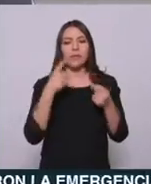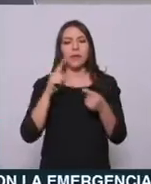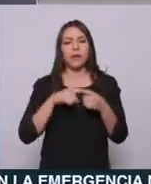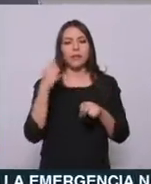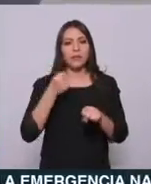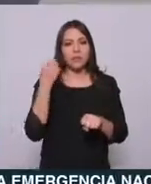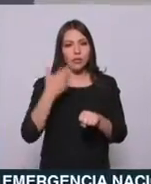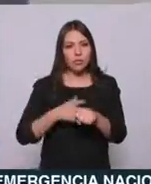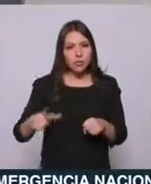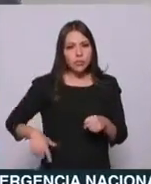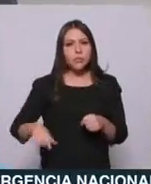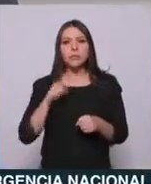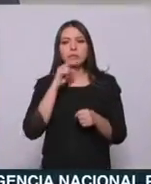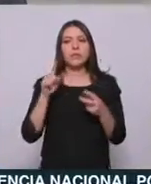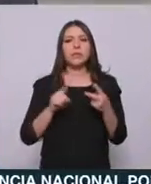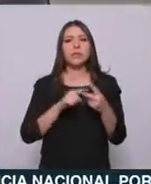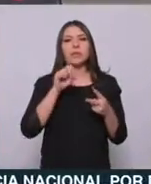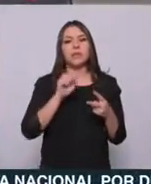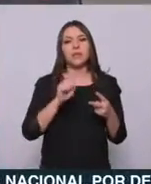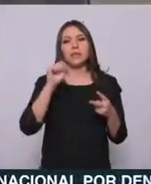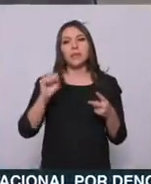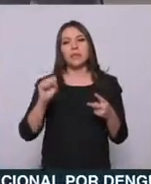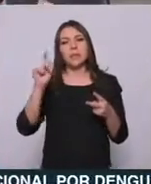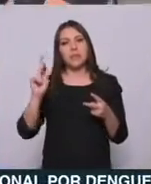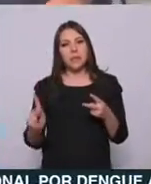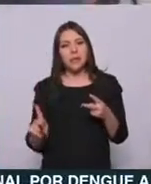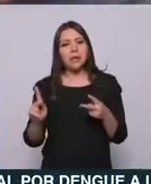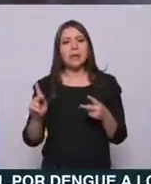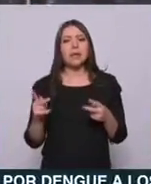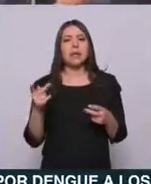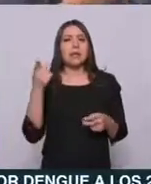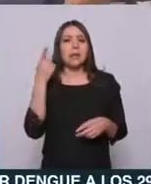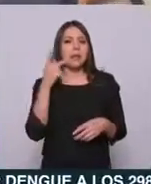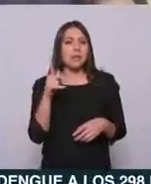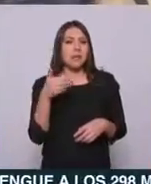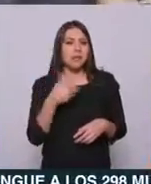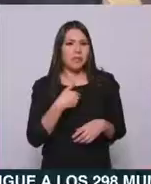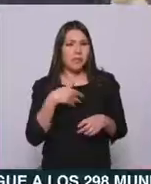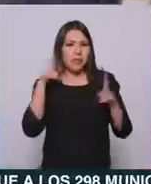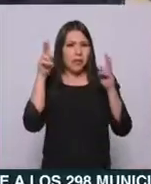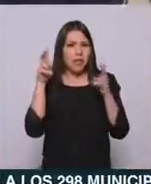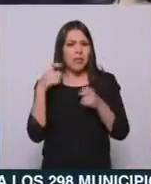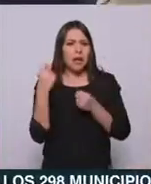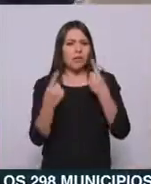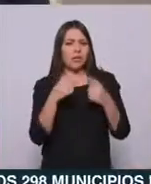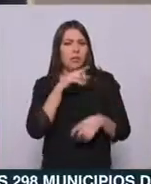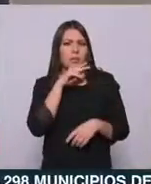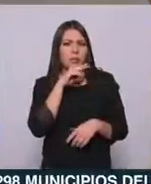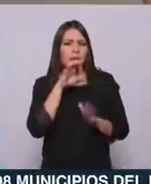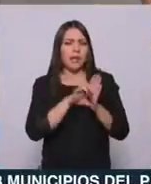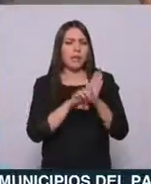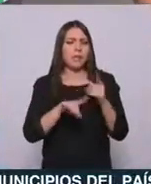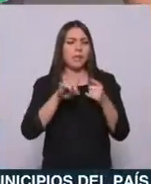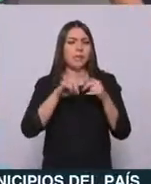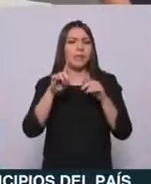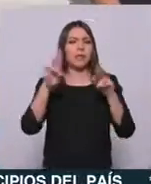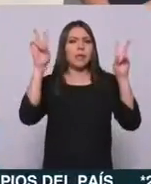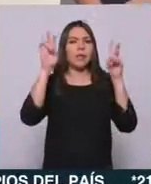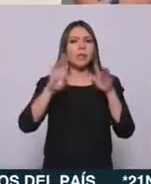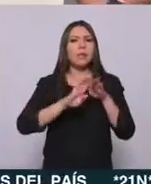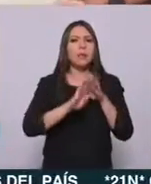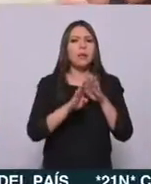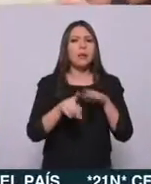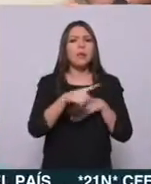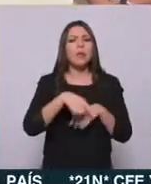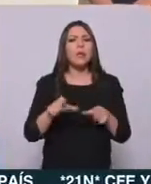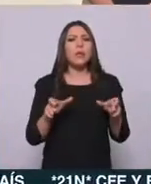como de la Secretaría de Seguridad Pública, y a mí pues hay varios temas que inquietan, desde el tema migratorio, de cómo se está usando la